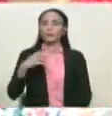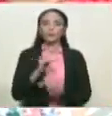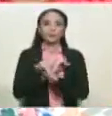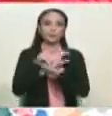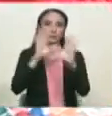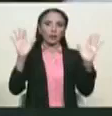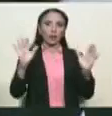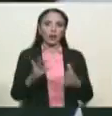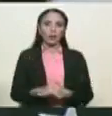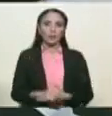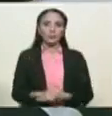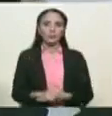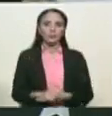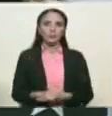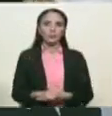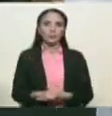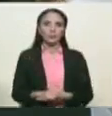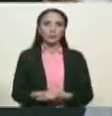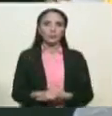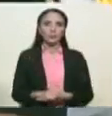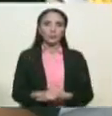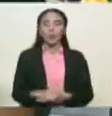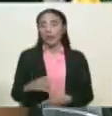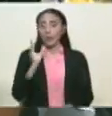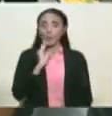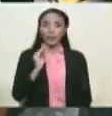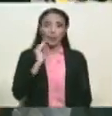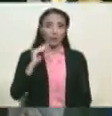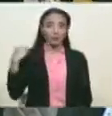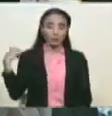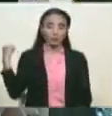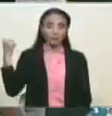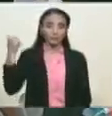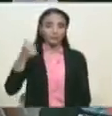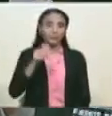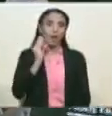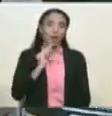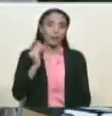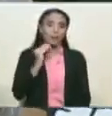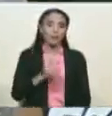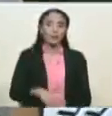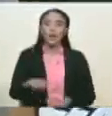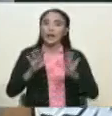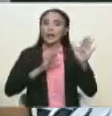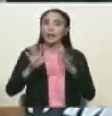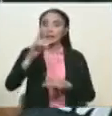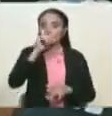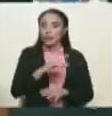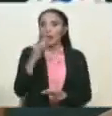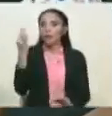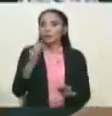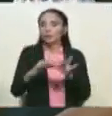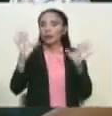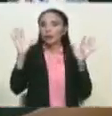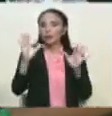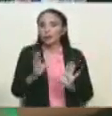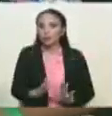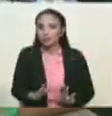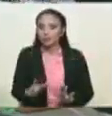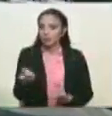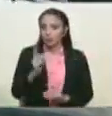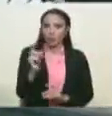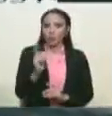de su papel en la historia, con gran experiencia, curtido. No han pasado 15 años por casualidad. O en